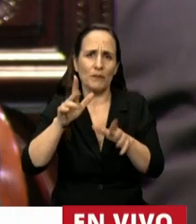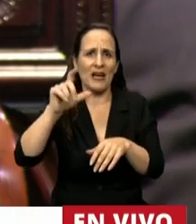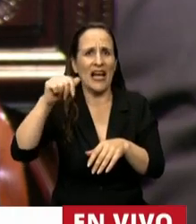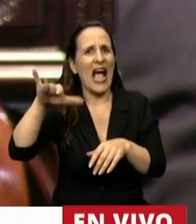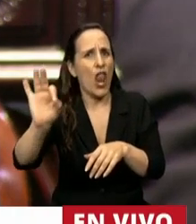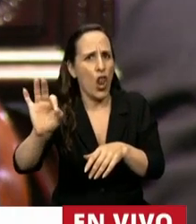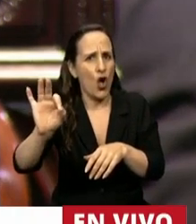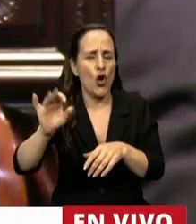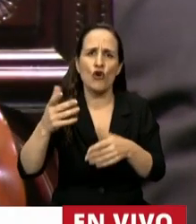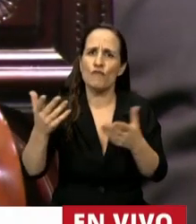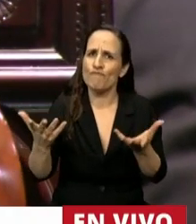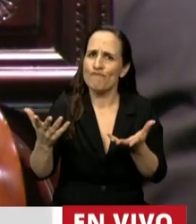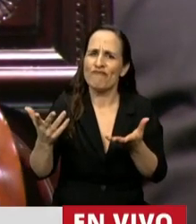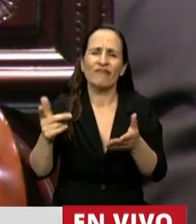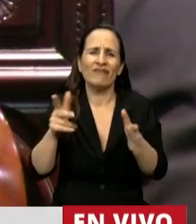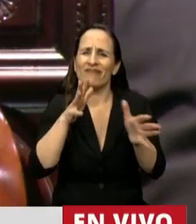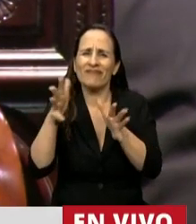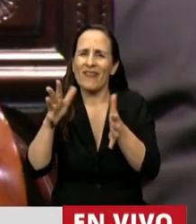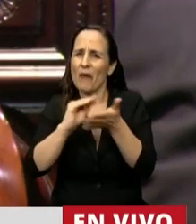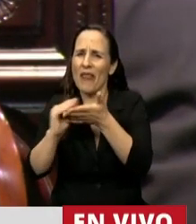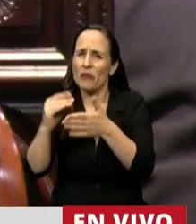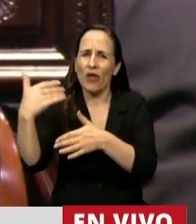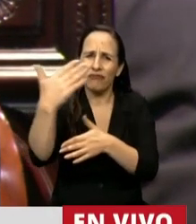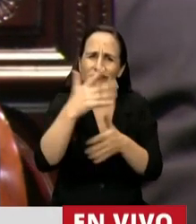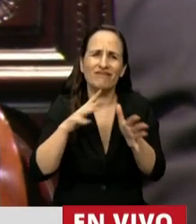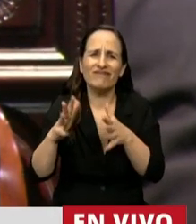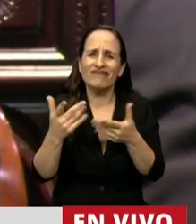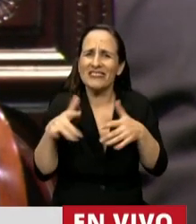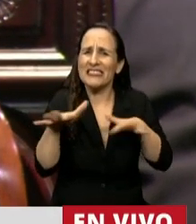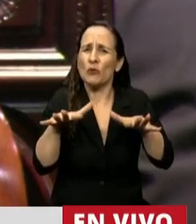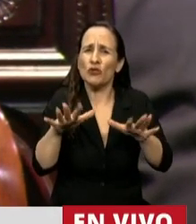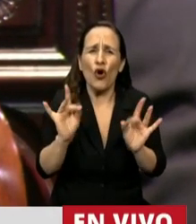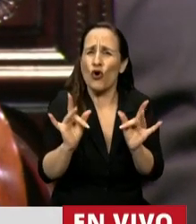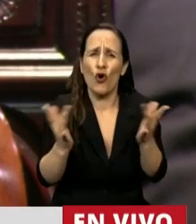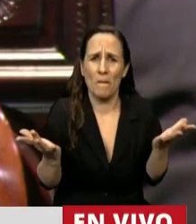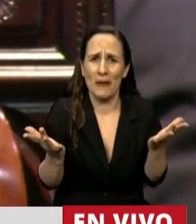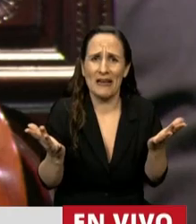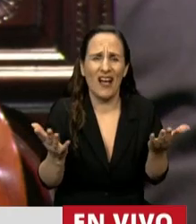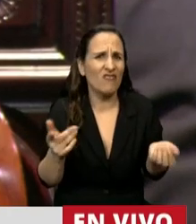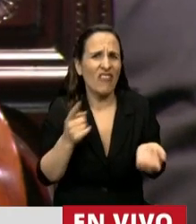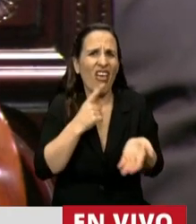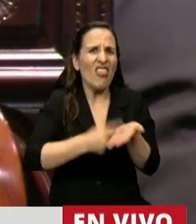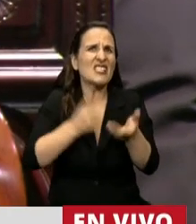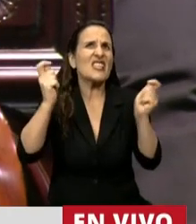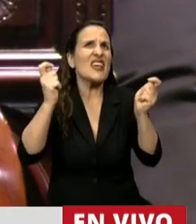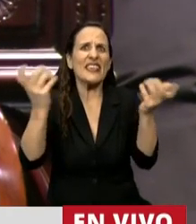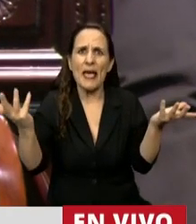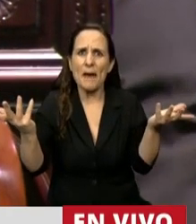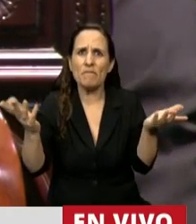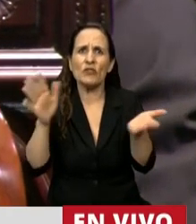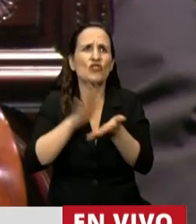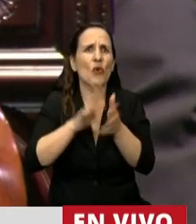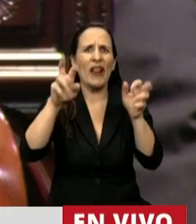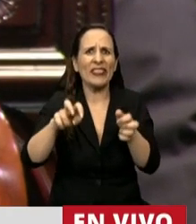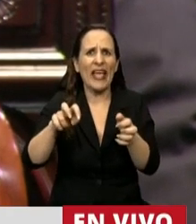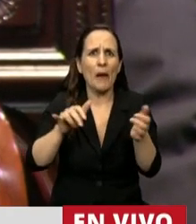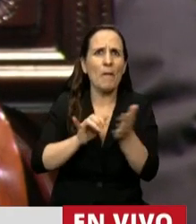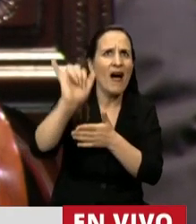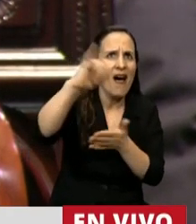parece que estamos atravesando una situación muy compleja no sabemos bien quién decide la política aerocomercial de la